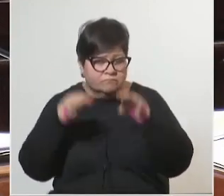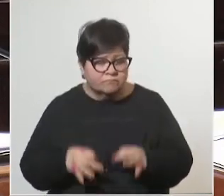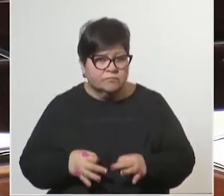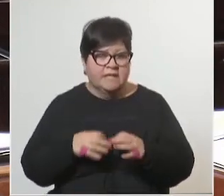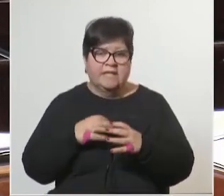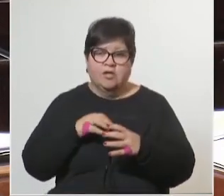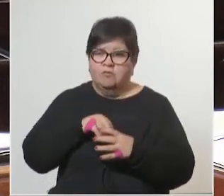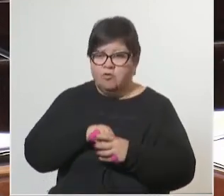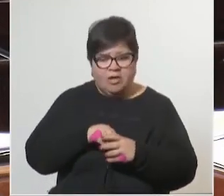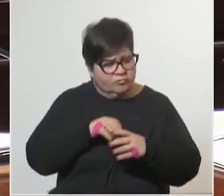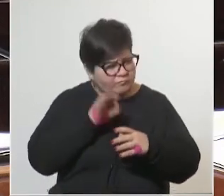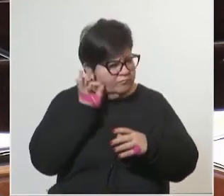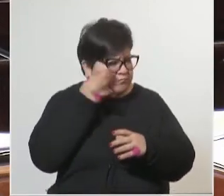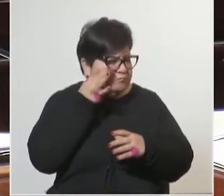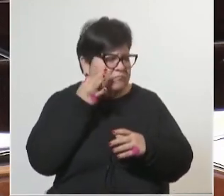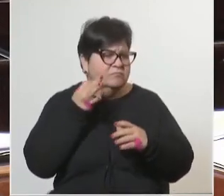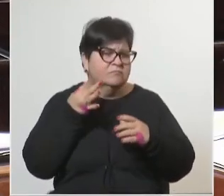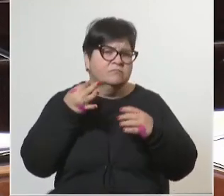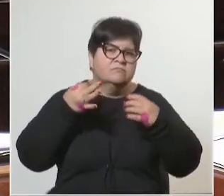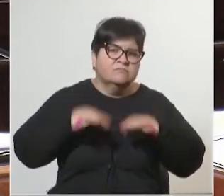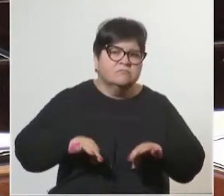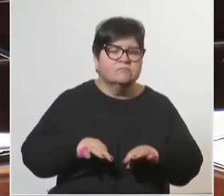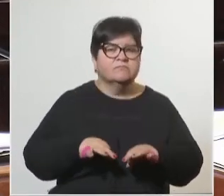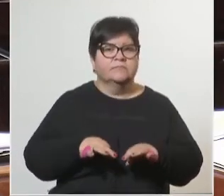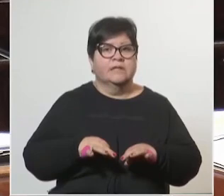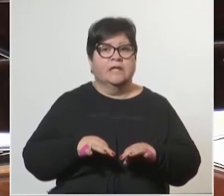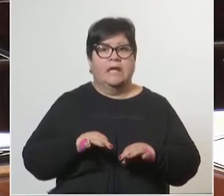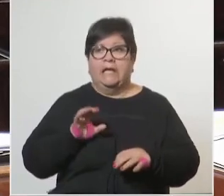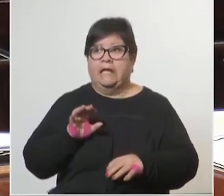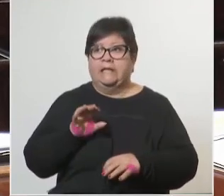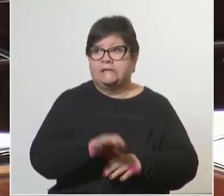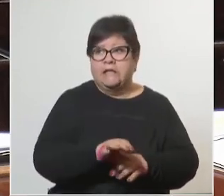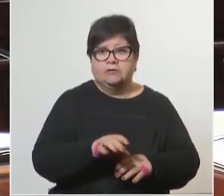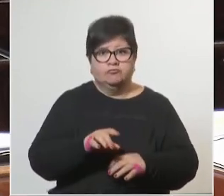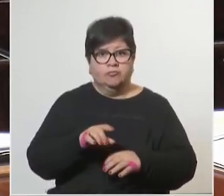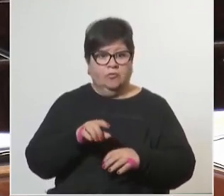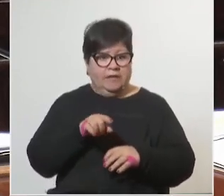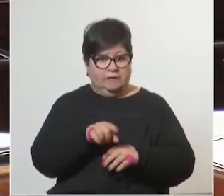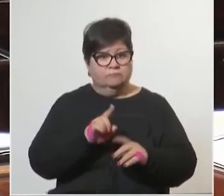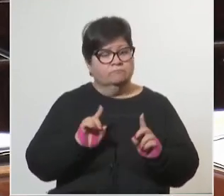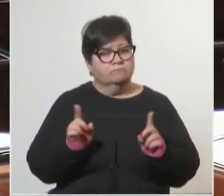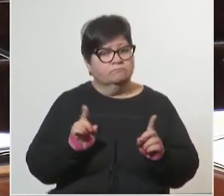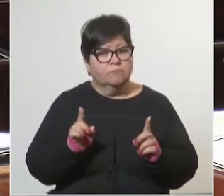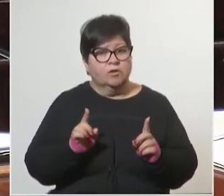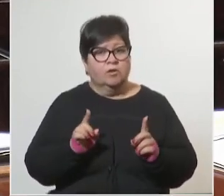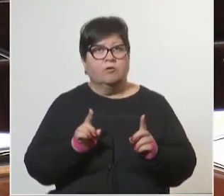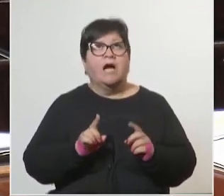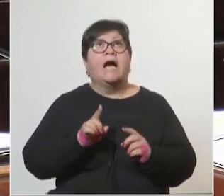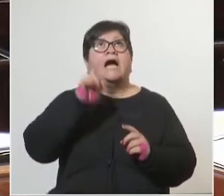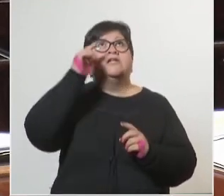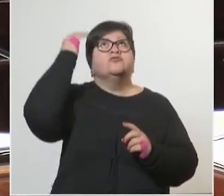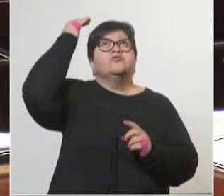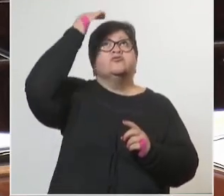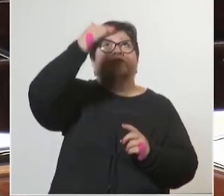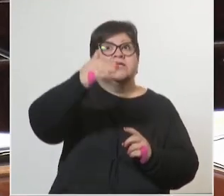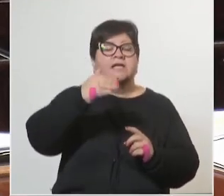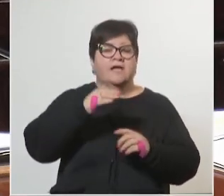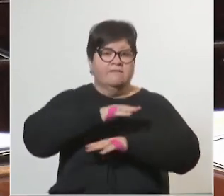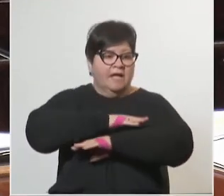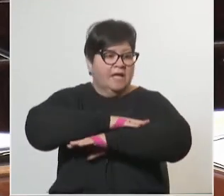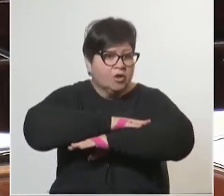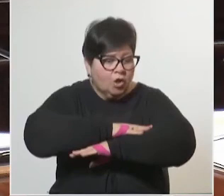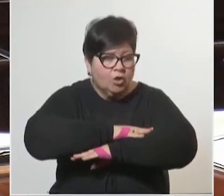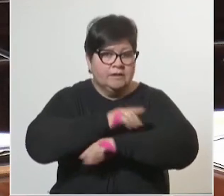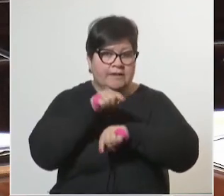incorporado como debe ser. O sea que no tenemos ningún tipo de rechazo a esa afirmación, pues la azotea, el balcón, el frente y el fondo es